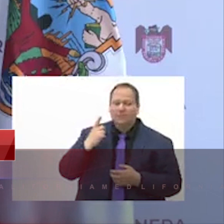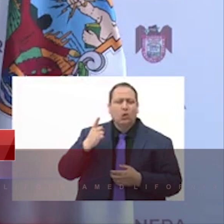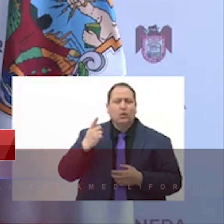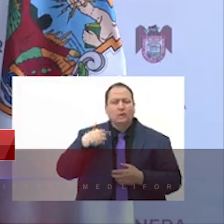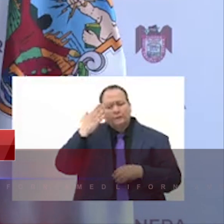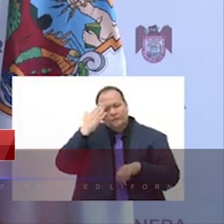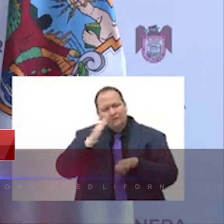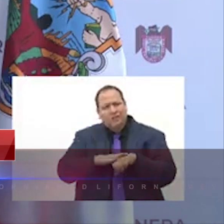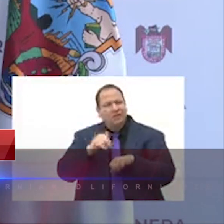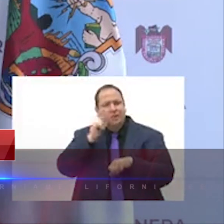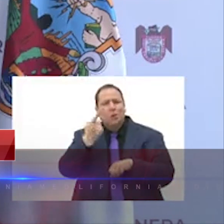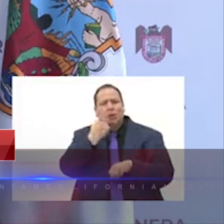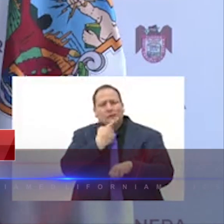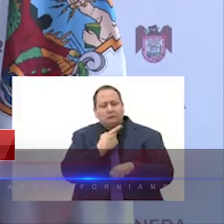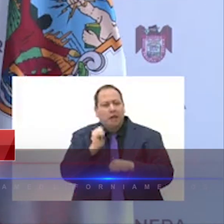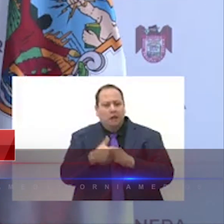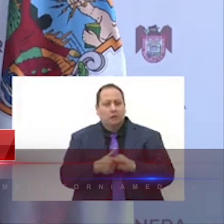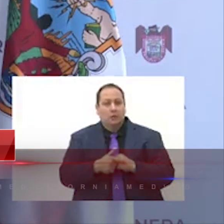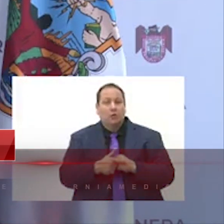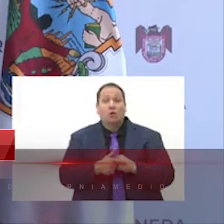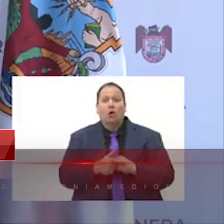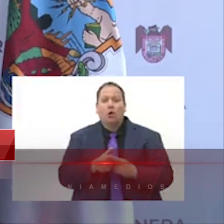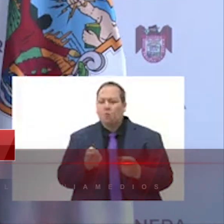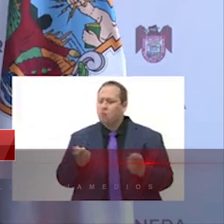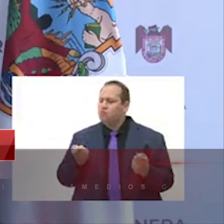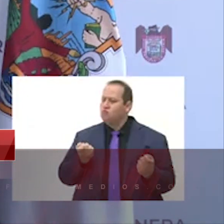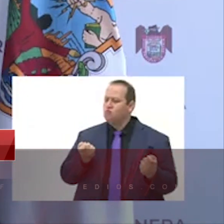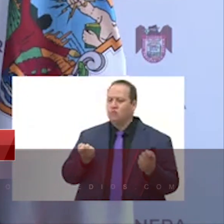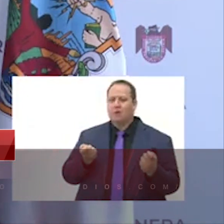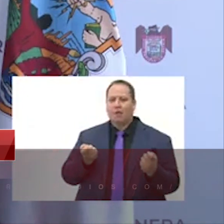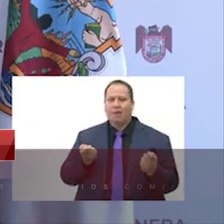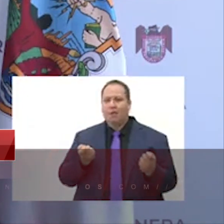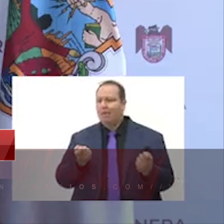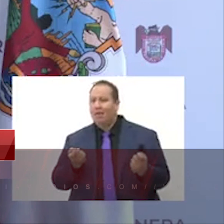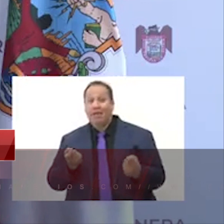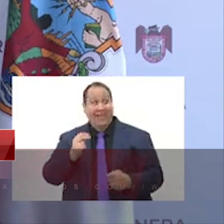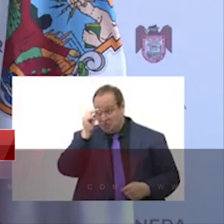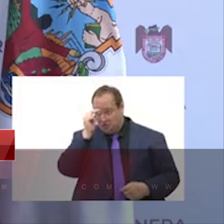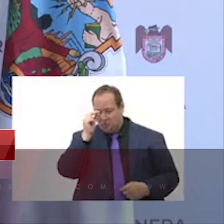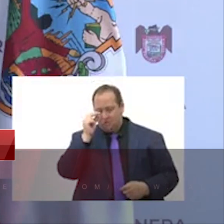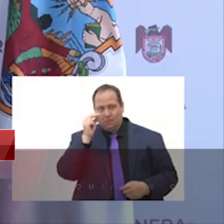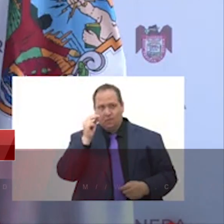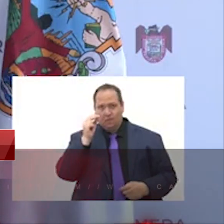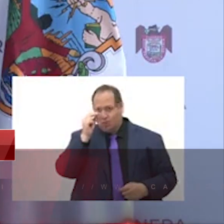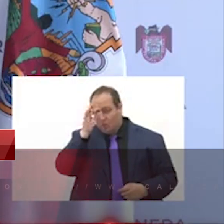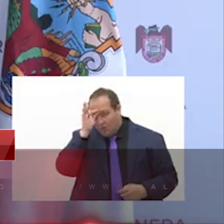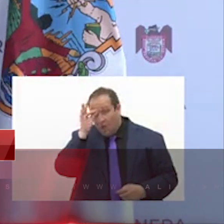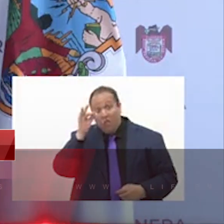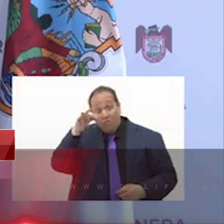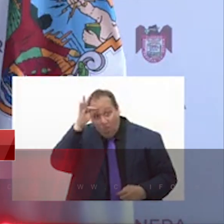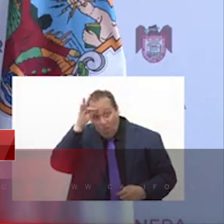que me dijo el presidente: el poder atonta a los inteligentes y a los tontos los vuelve